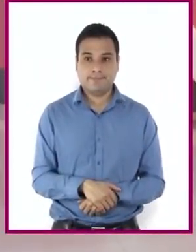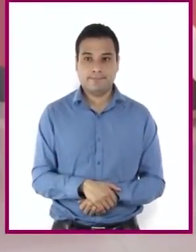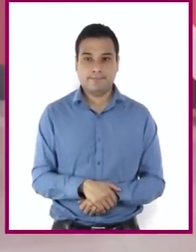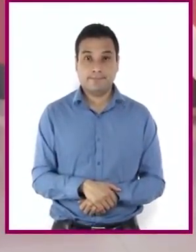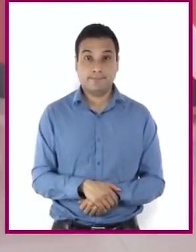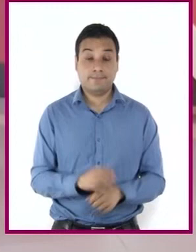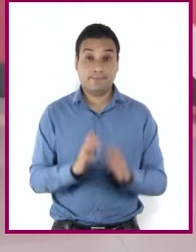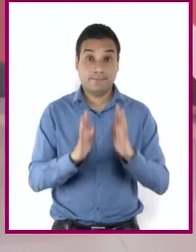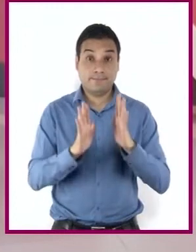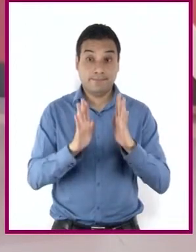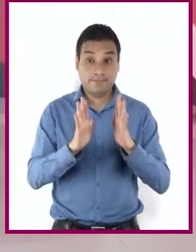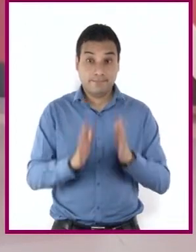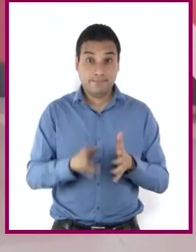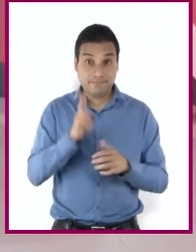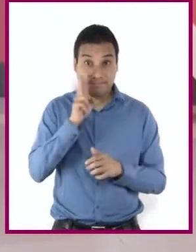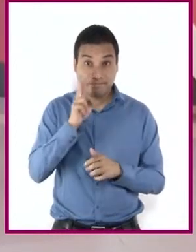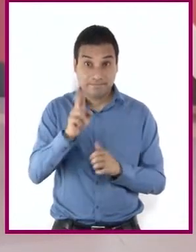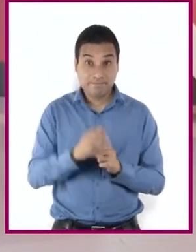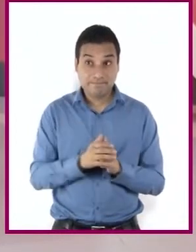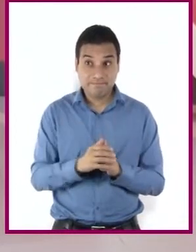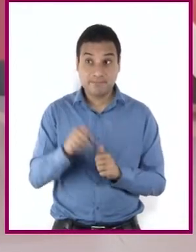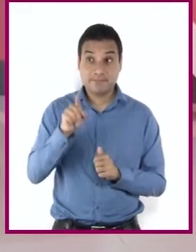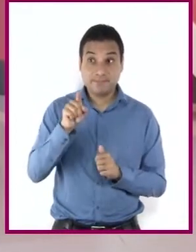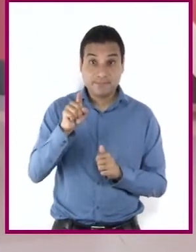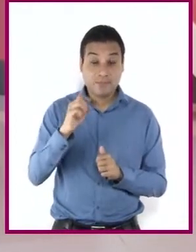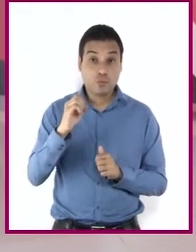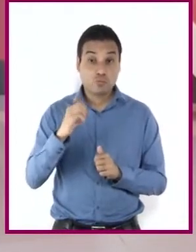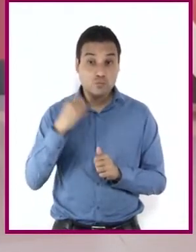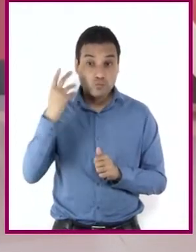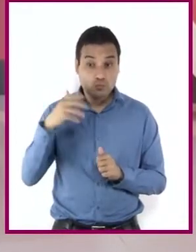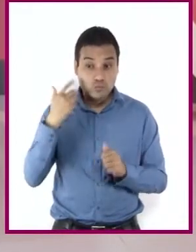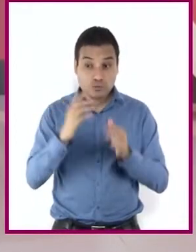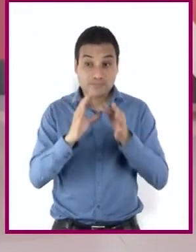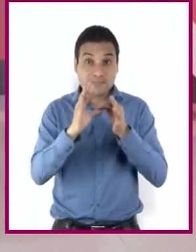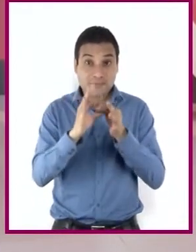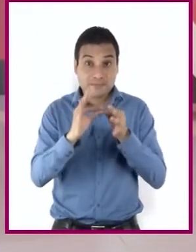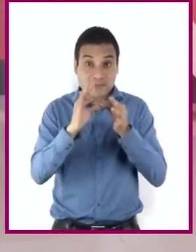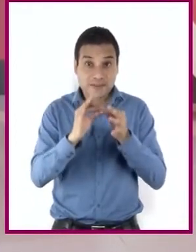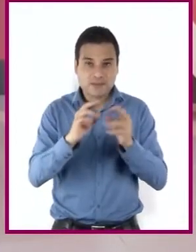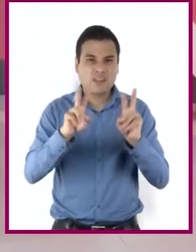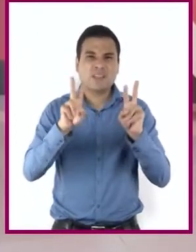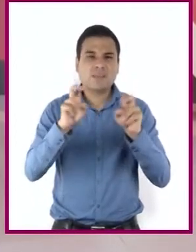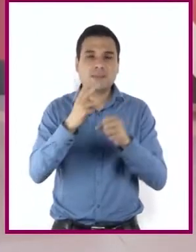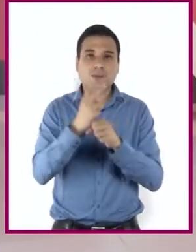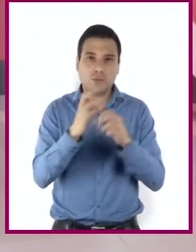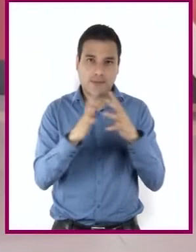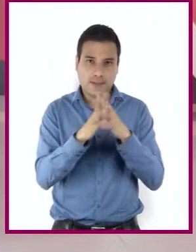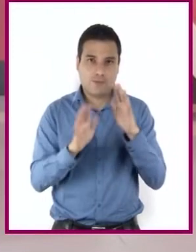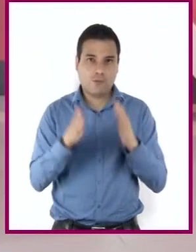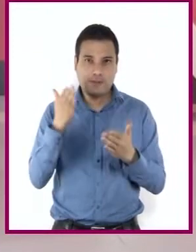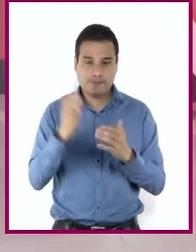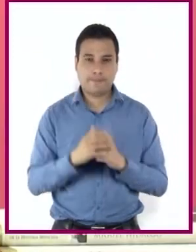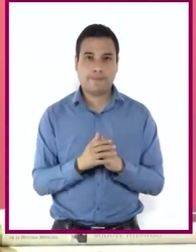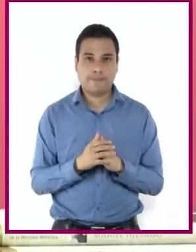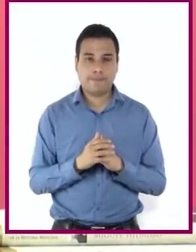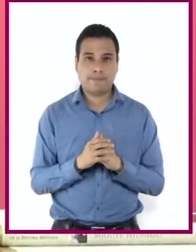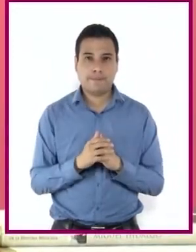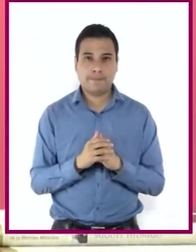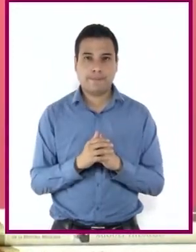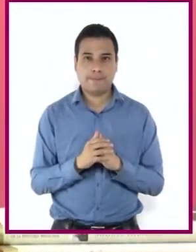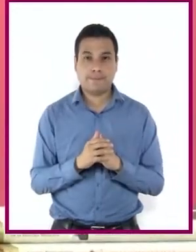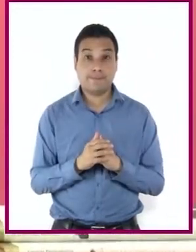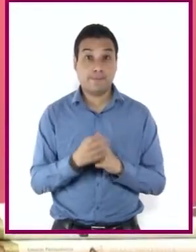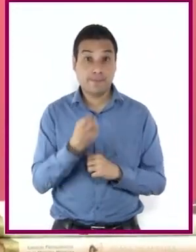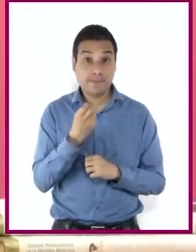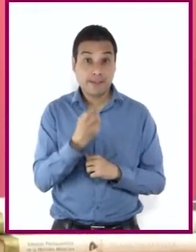Como pudieron observar, la exposición que llevó a cabo nuestra alumna hace referencia a la Segunda Guerra Mundial. Es un